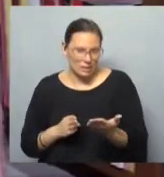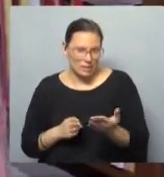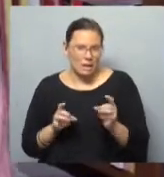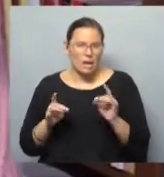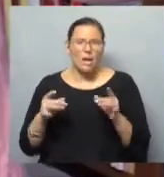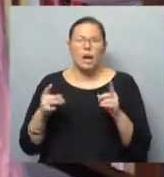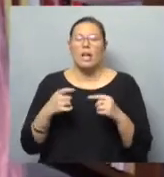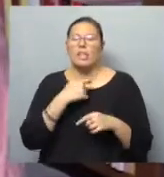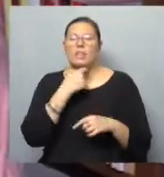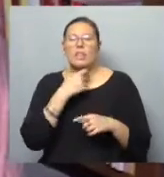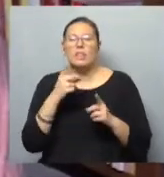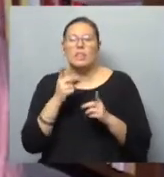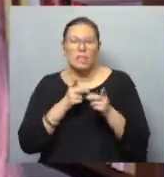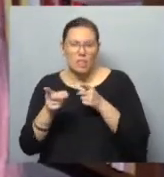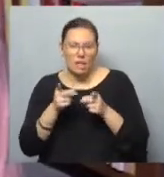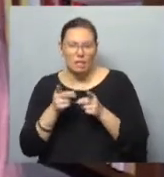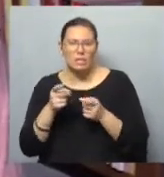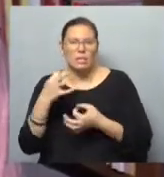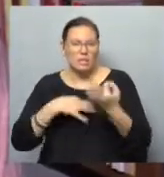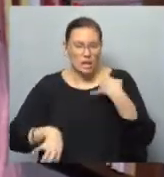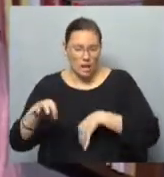ensayos didácticos también y una obra de teatro.